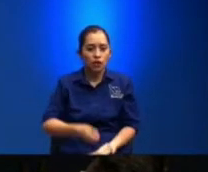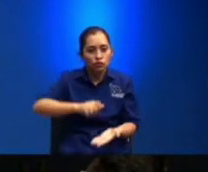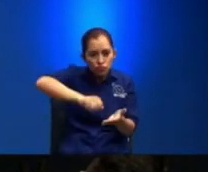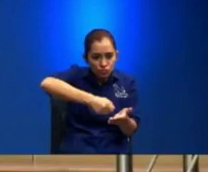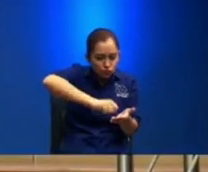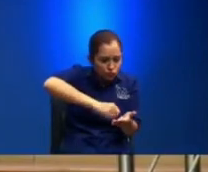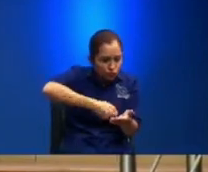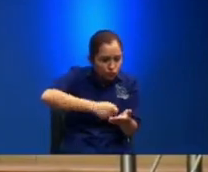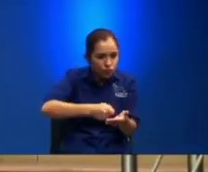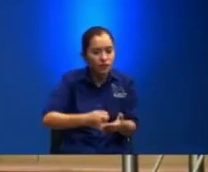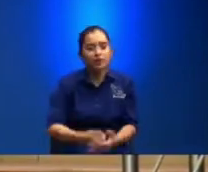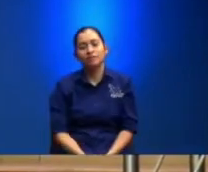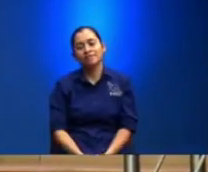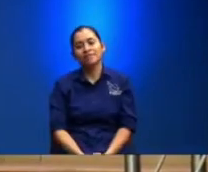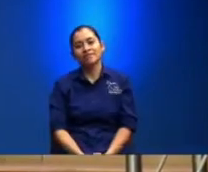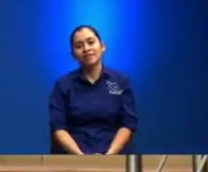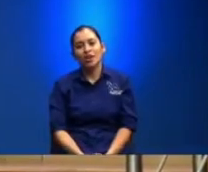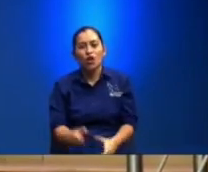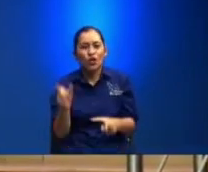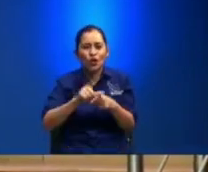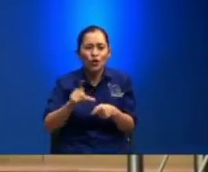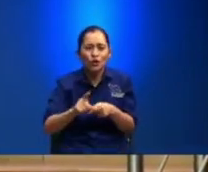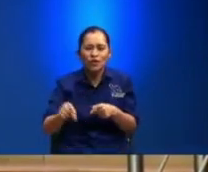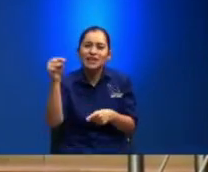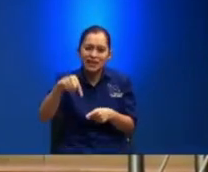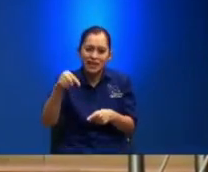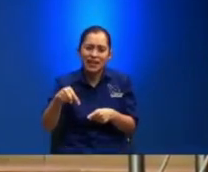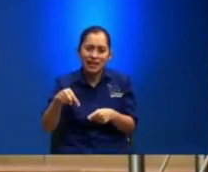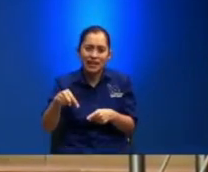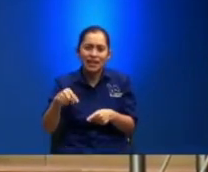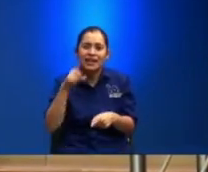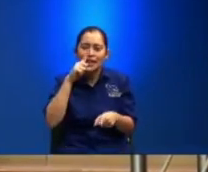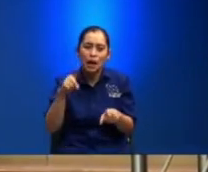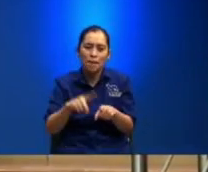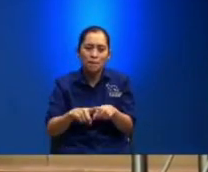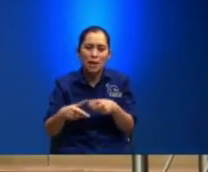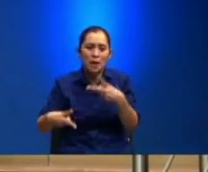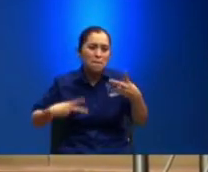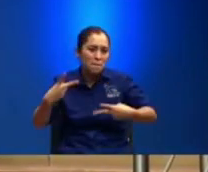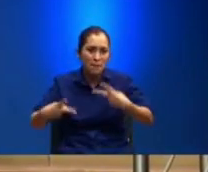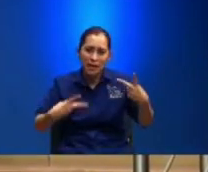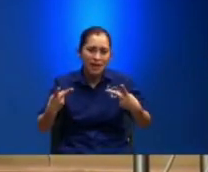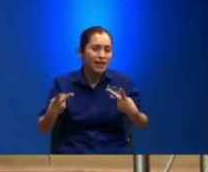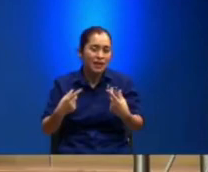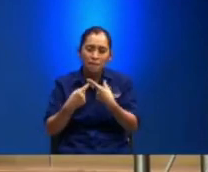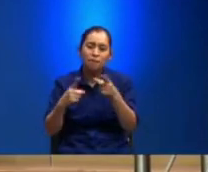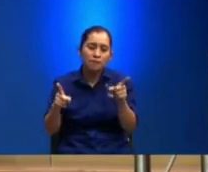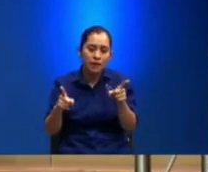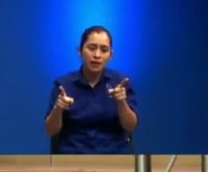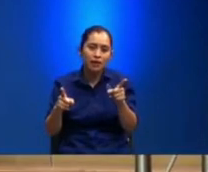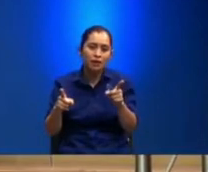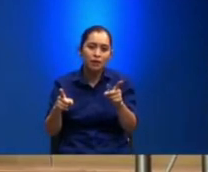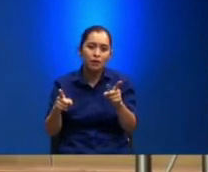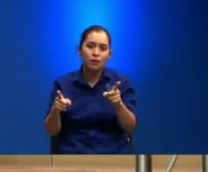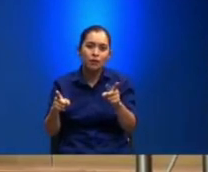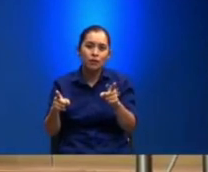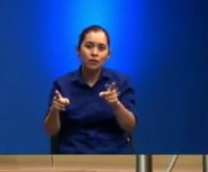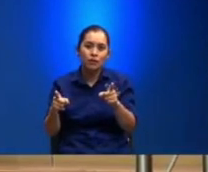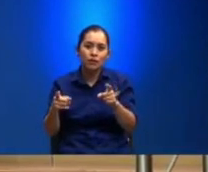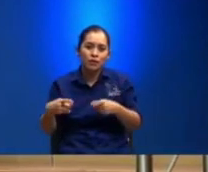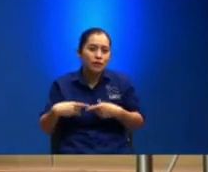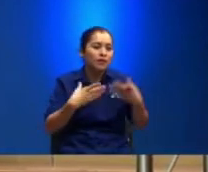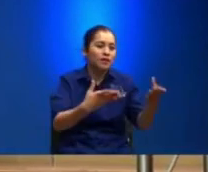también las venden pero está bueno verdad está excelente sus su intención les deseo en lo que cuenta ahora